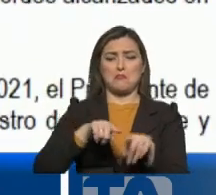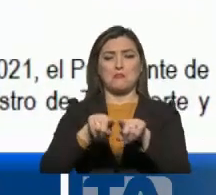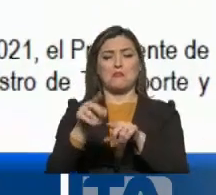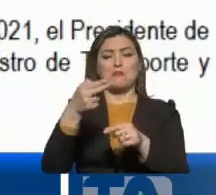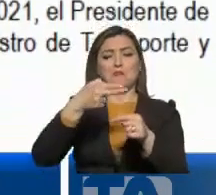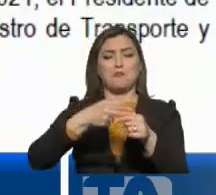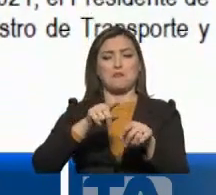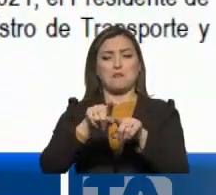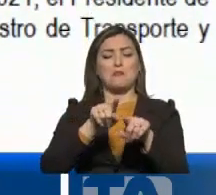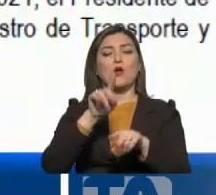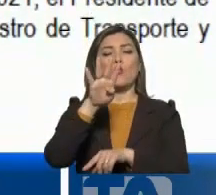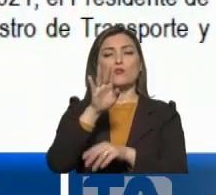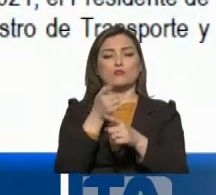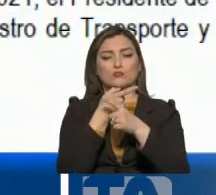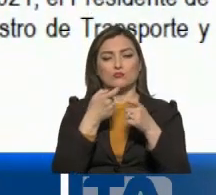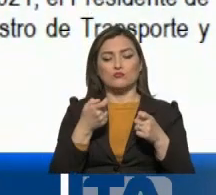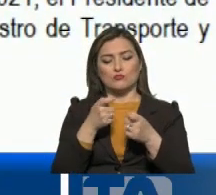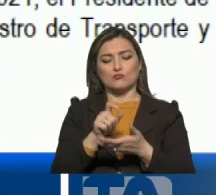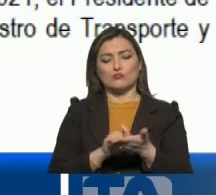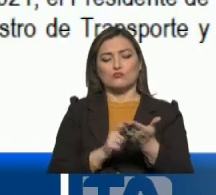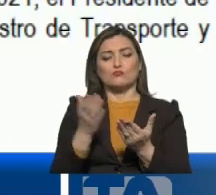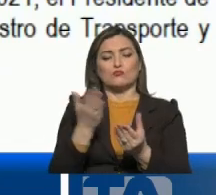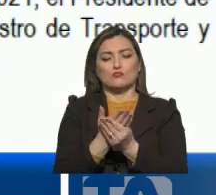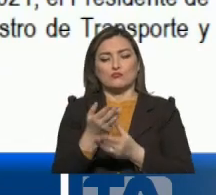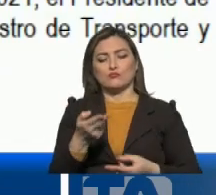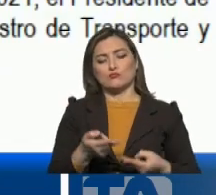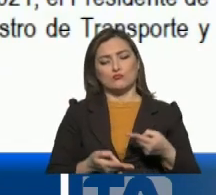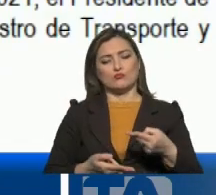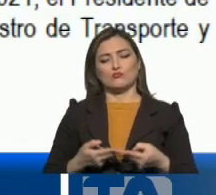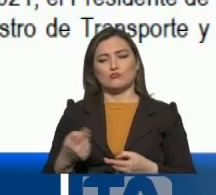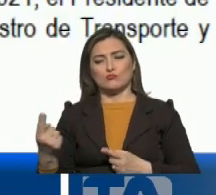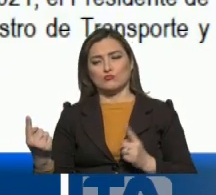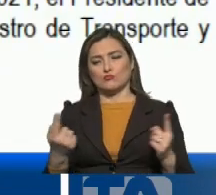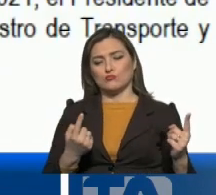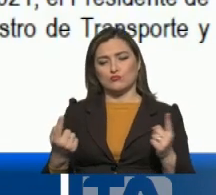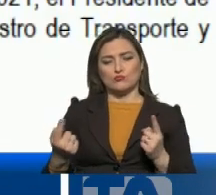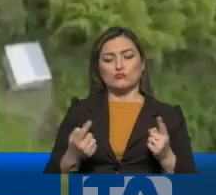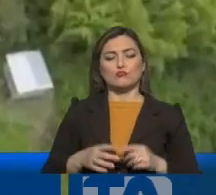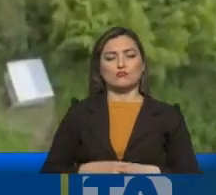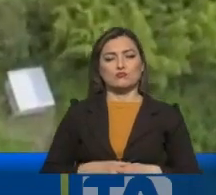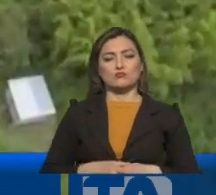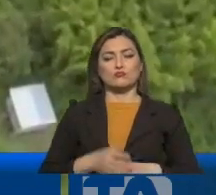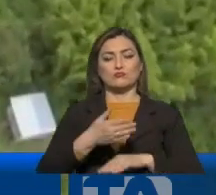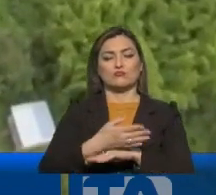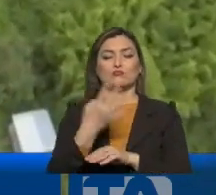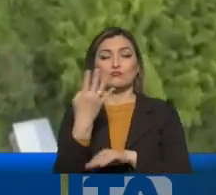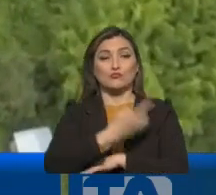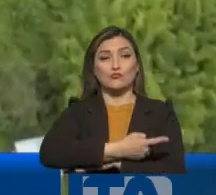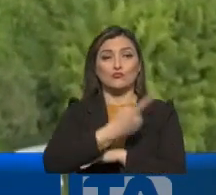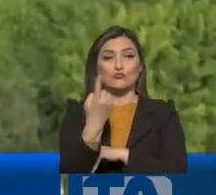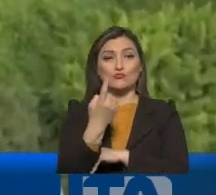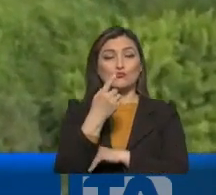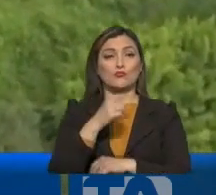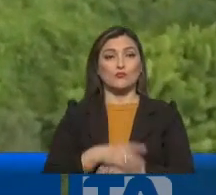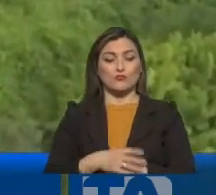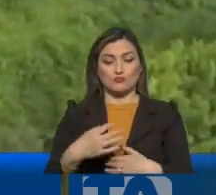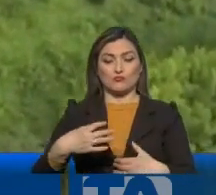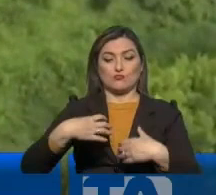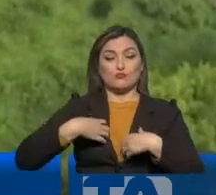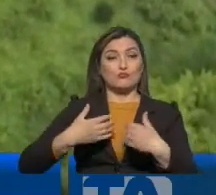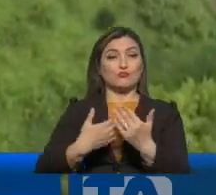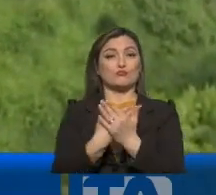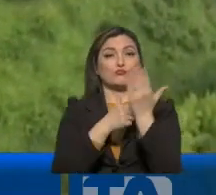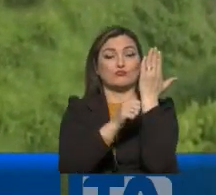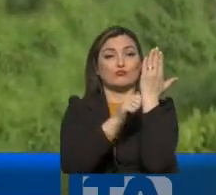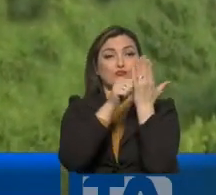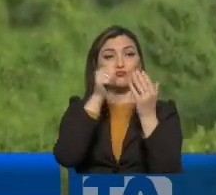el 4 de marzo se suscribió el acta de negociación entre ambas partes cuatro días después marcelo lugares posicionado como nuevo